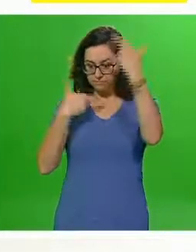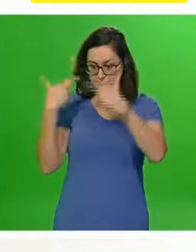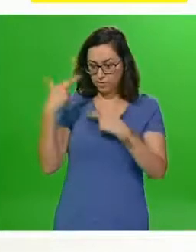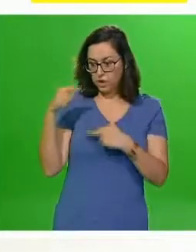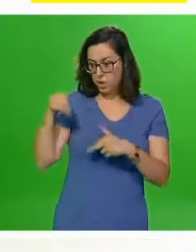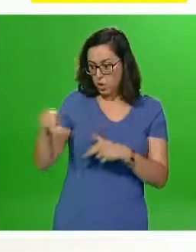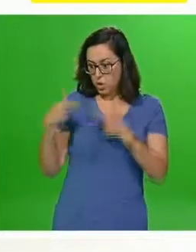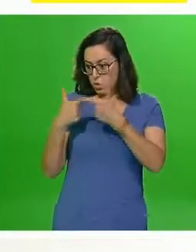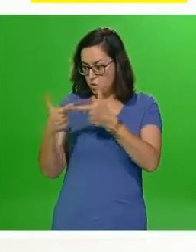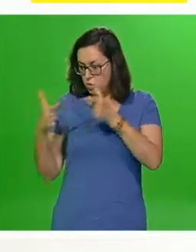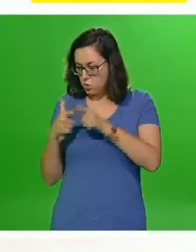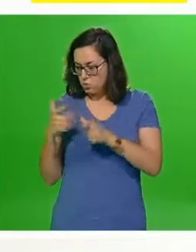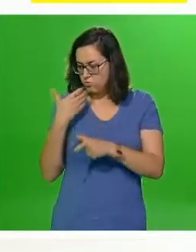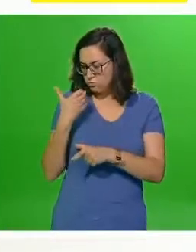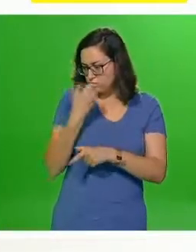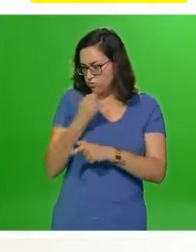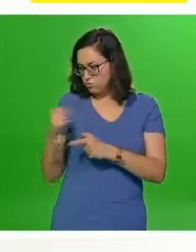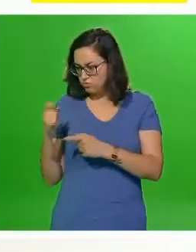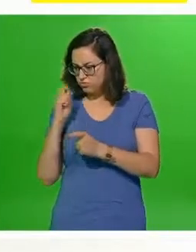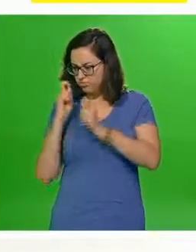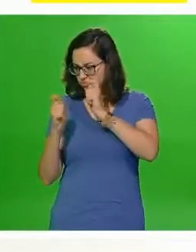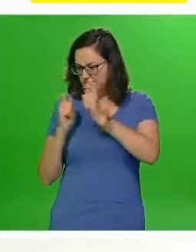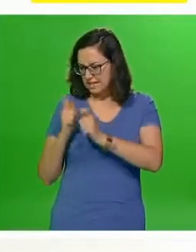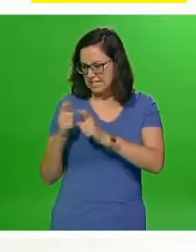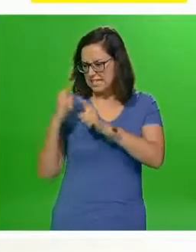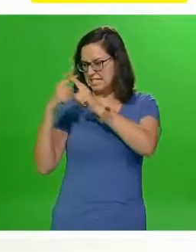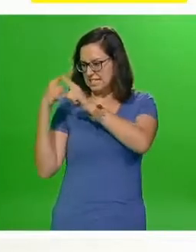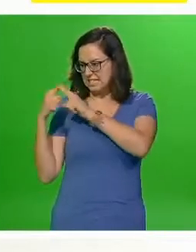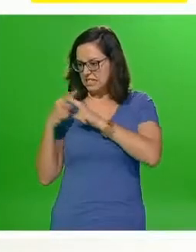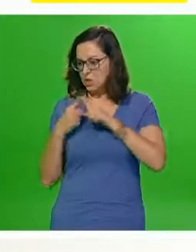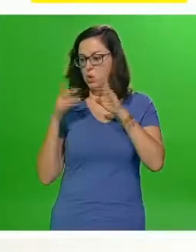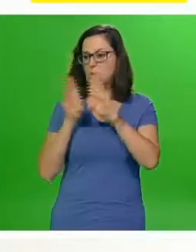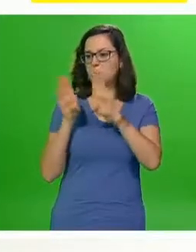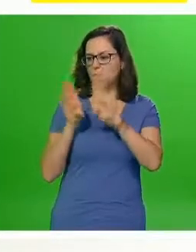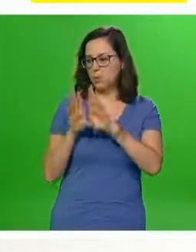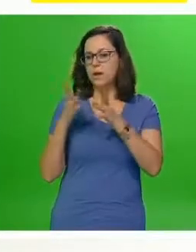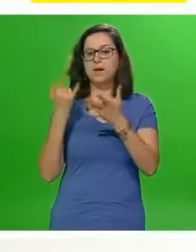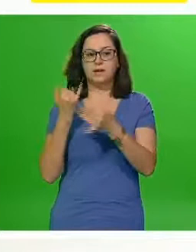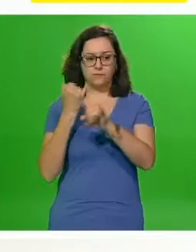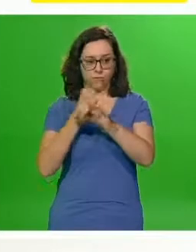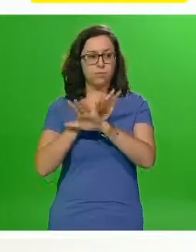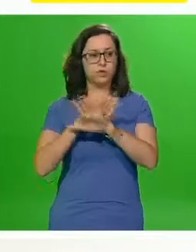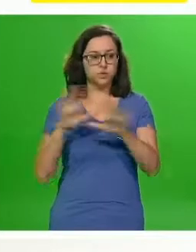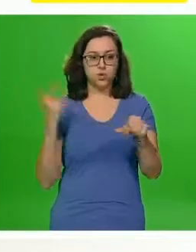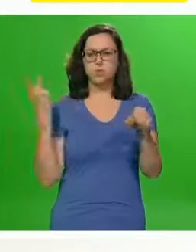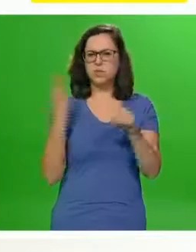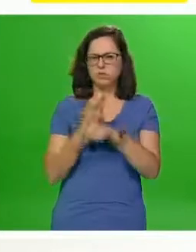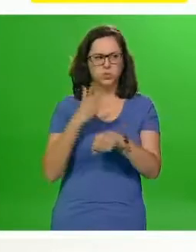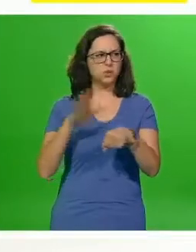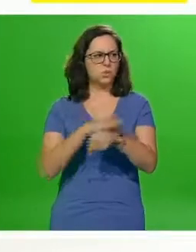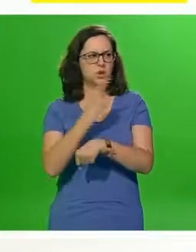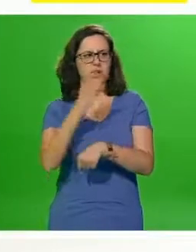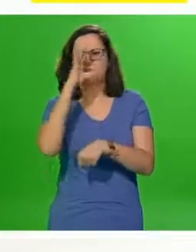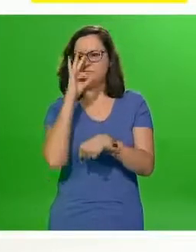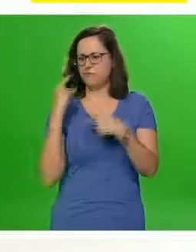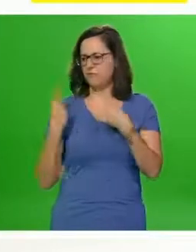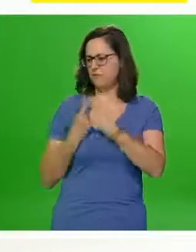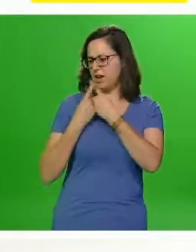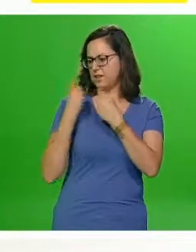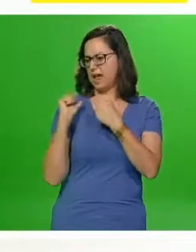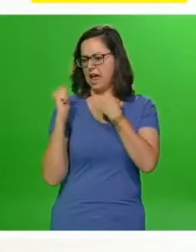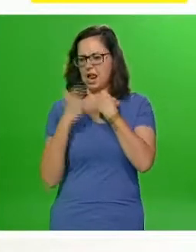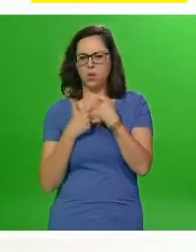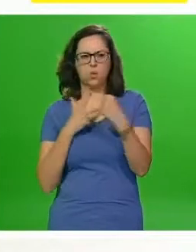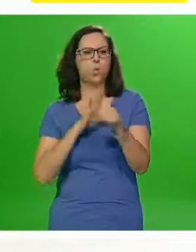nivel nacional que está evaluando cada uno de los casos con información que se obtiene de los estados o de los proveedores